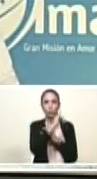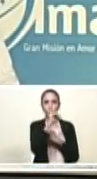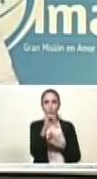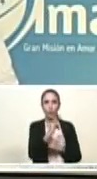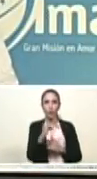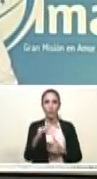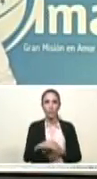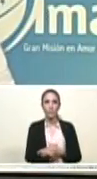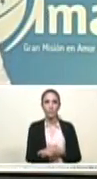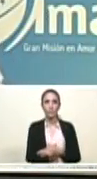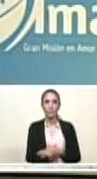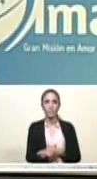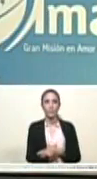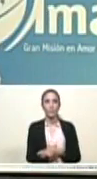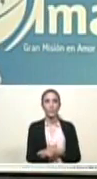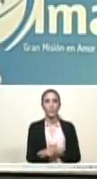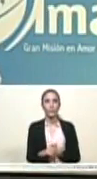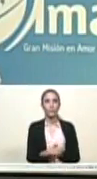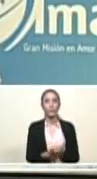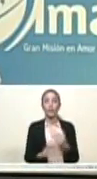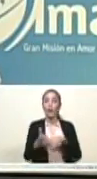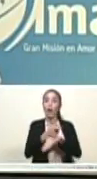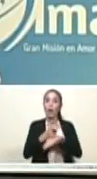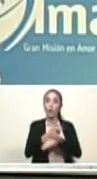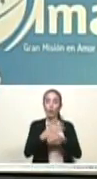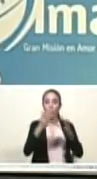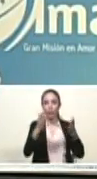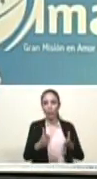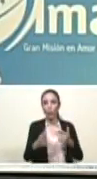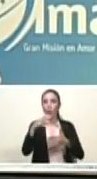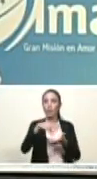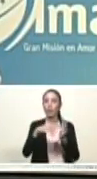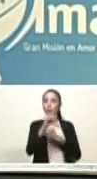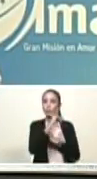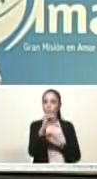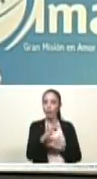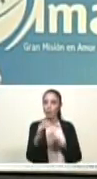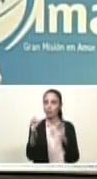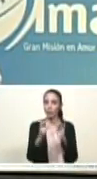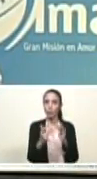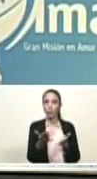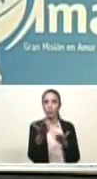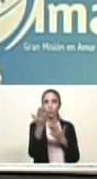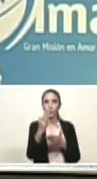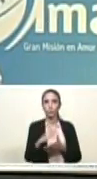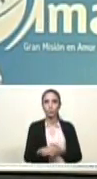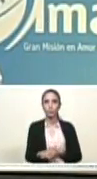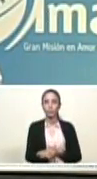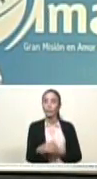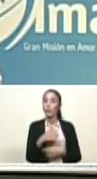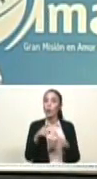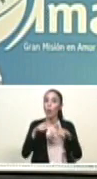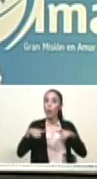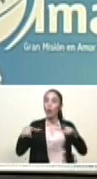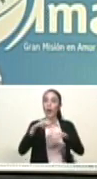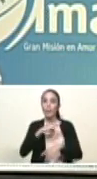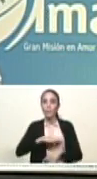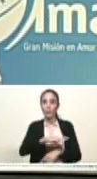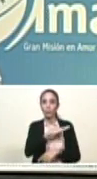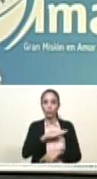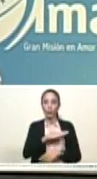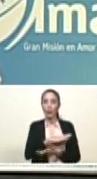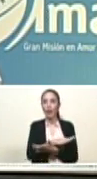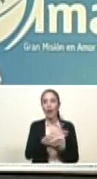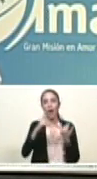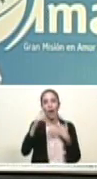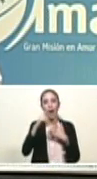Allá se encuentra nuestro hermano, el gobernador Omar Prieto, en la base de Misiones Los Sueños de